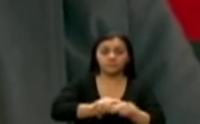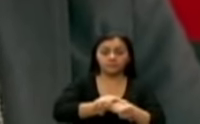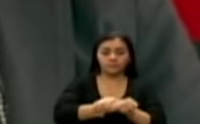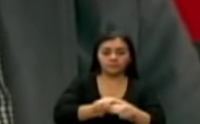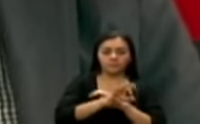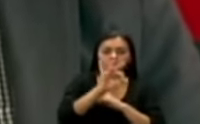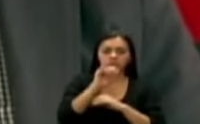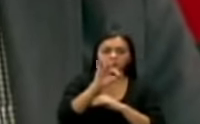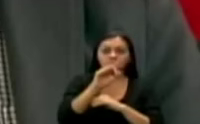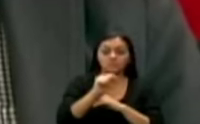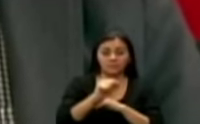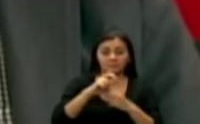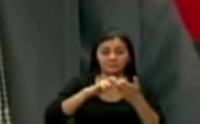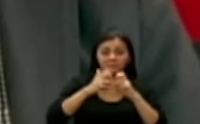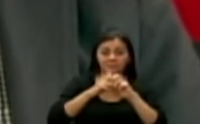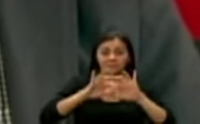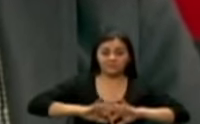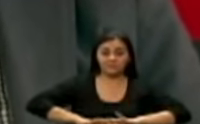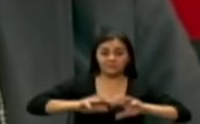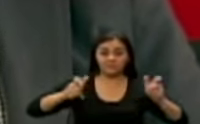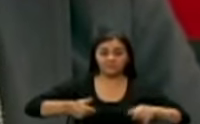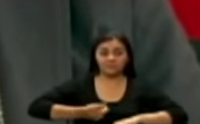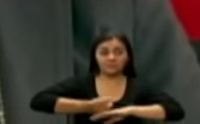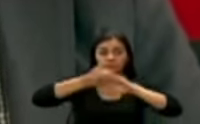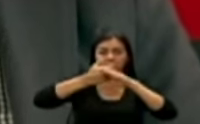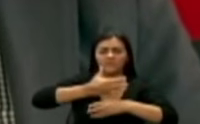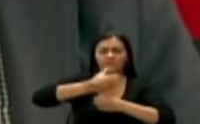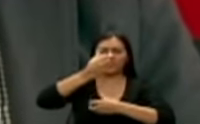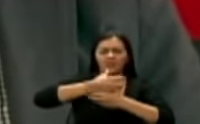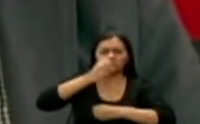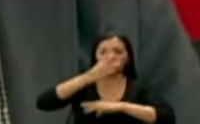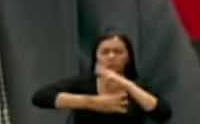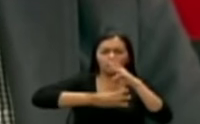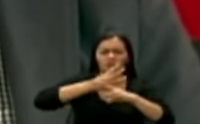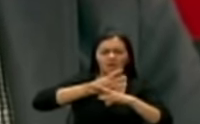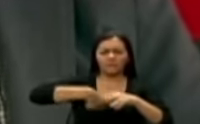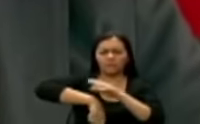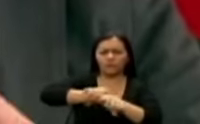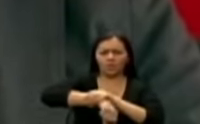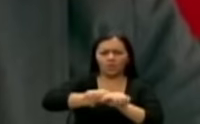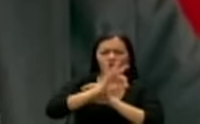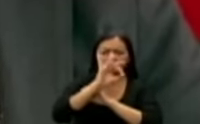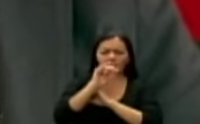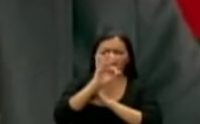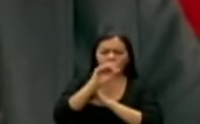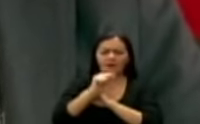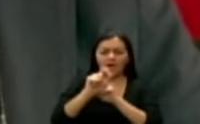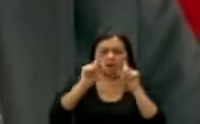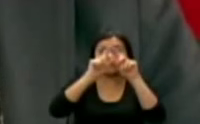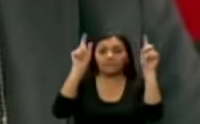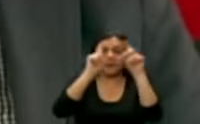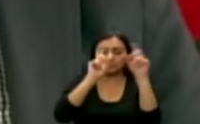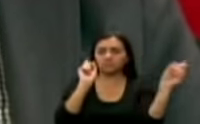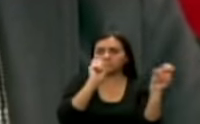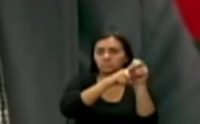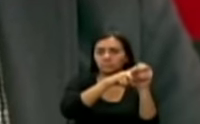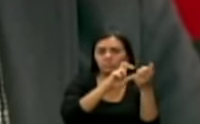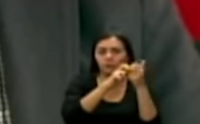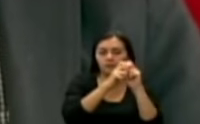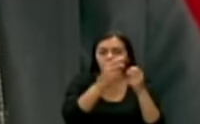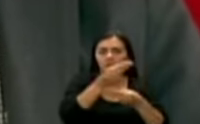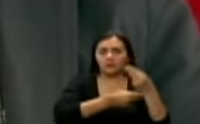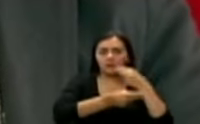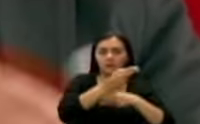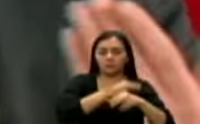se pensaba que iba a afectar porque involucraba a algunos empresarios latinoamericanos vinculados al negocio del